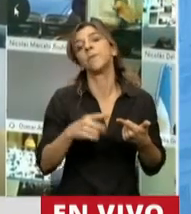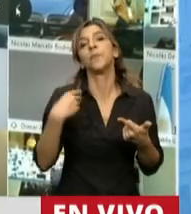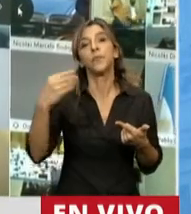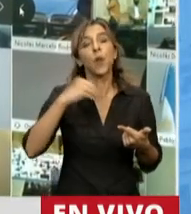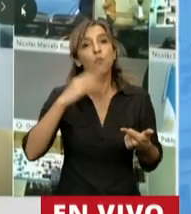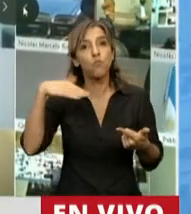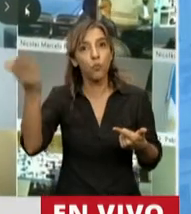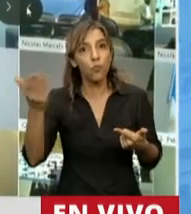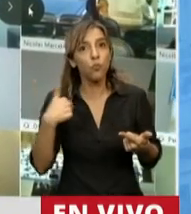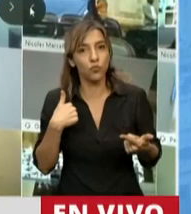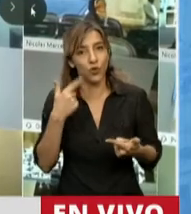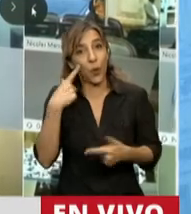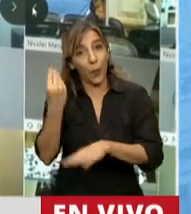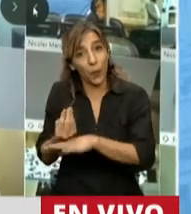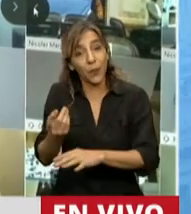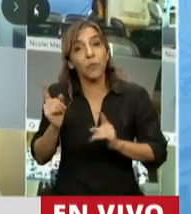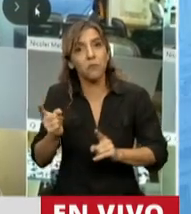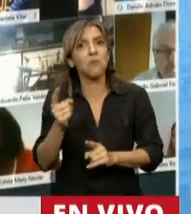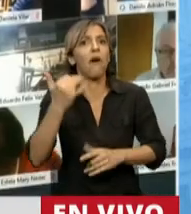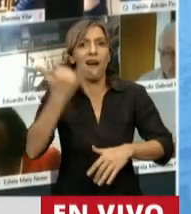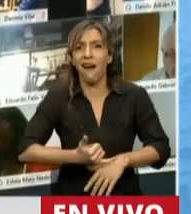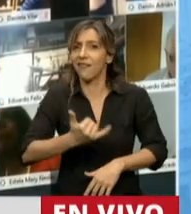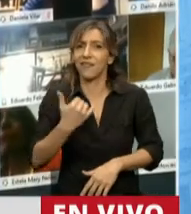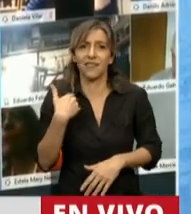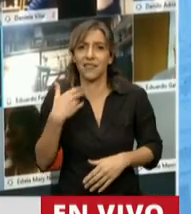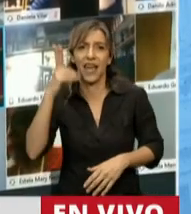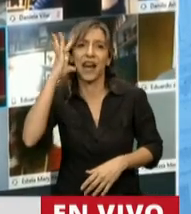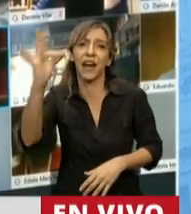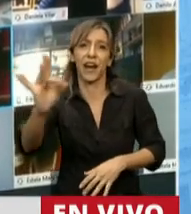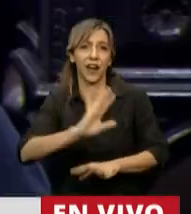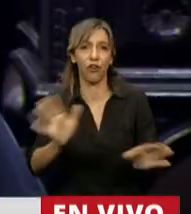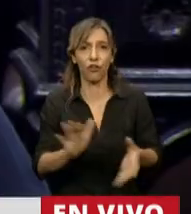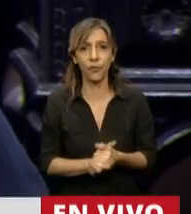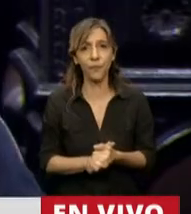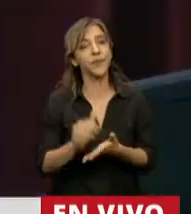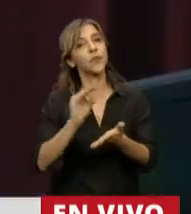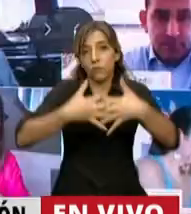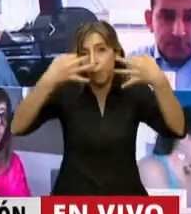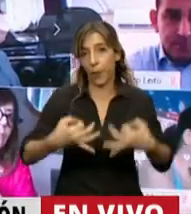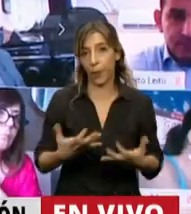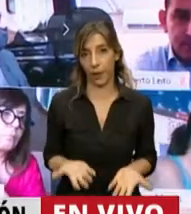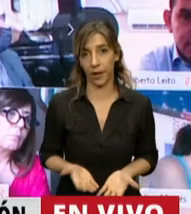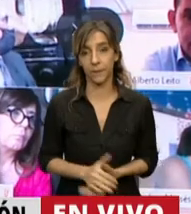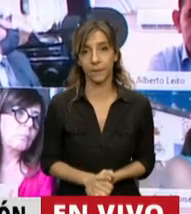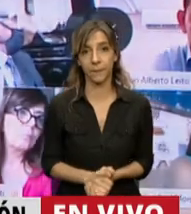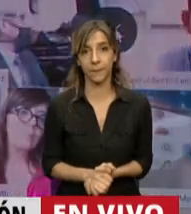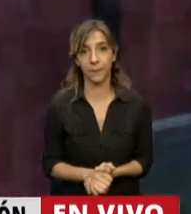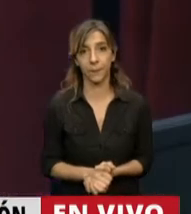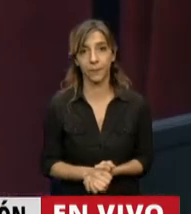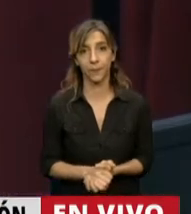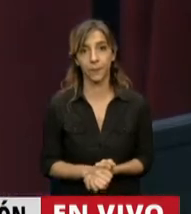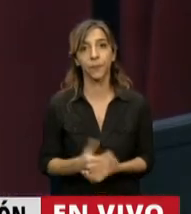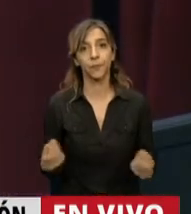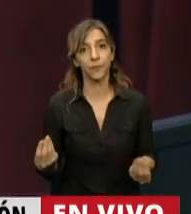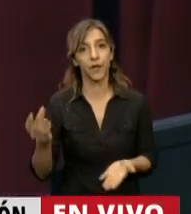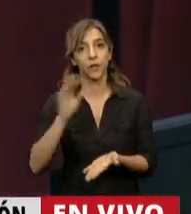esa inversión, no solo en tiempo récord. Diputado, ¿me permite una interrupción? El uso de la palabra el diputado